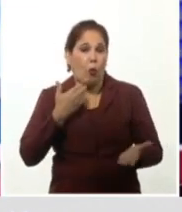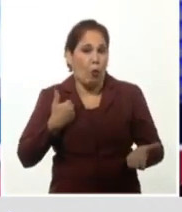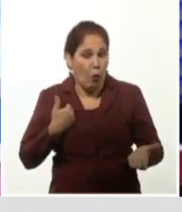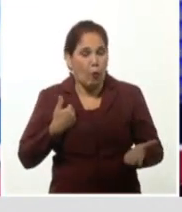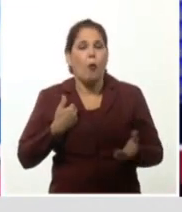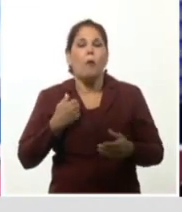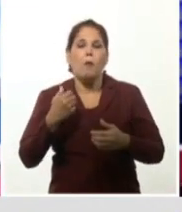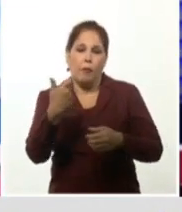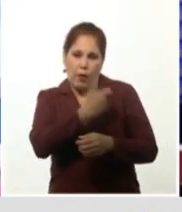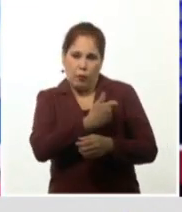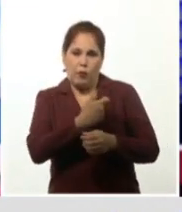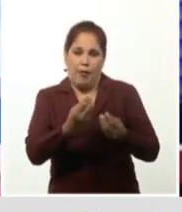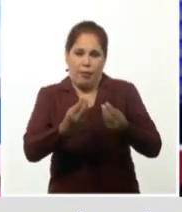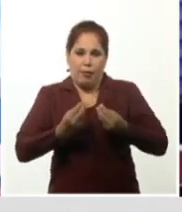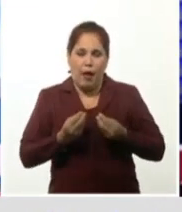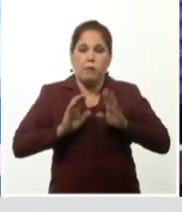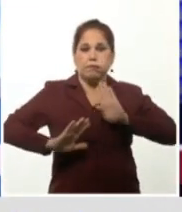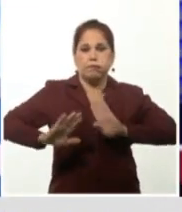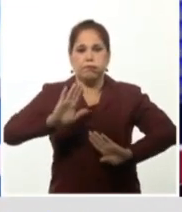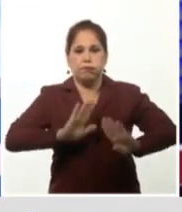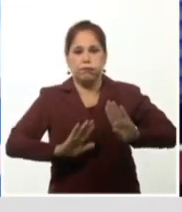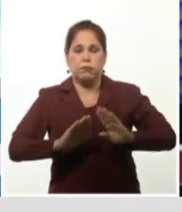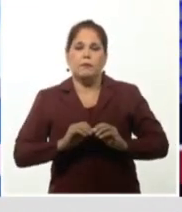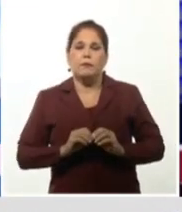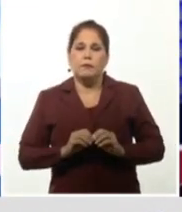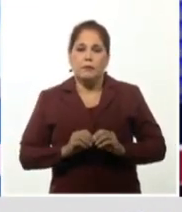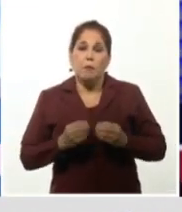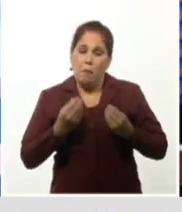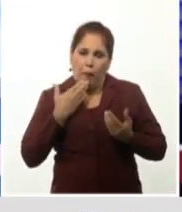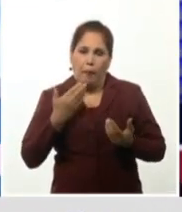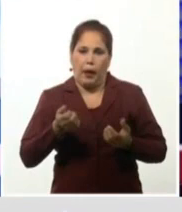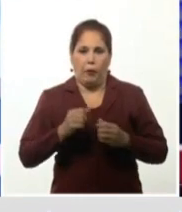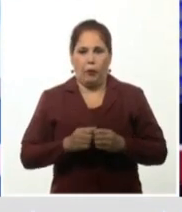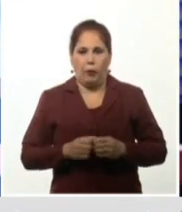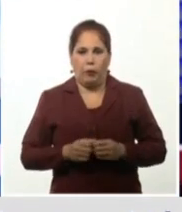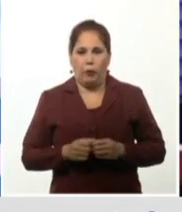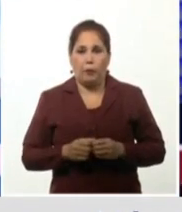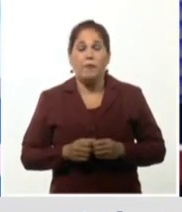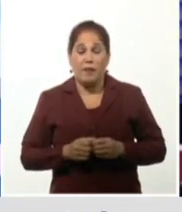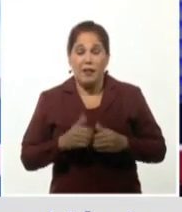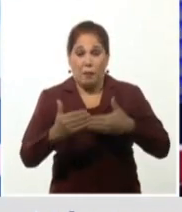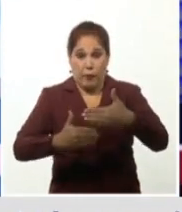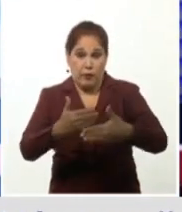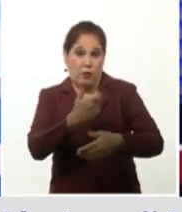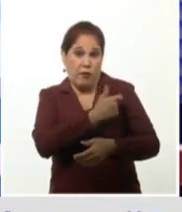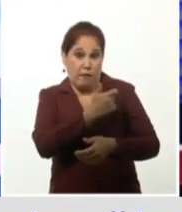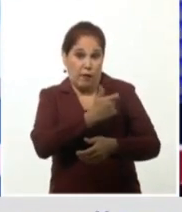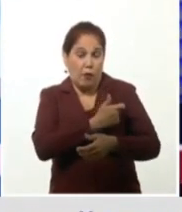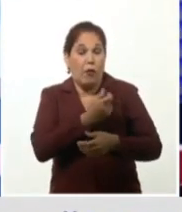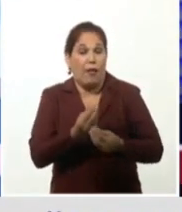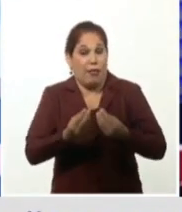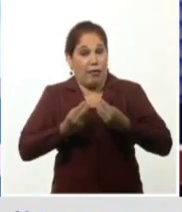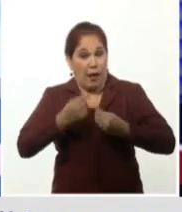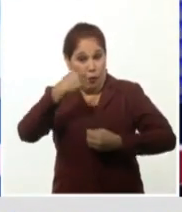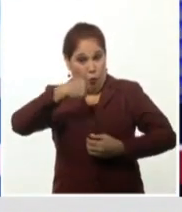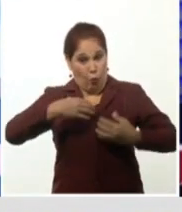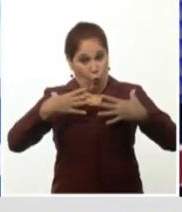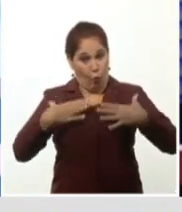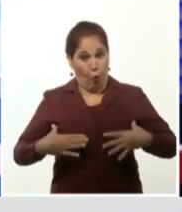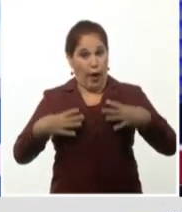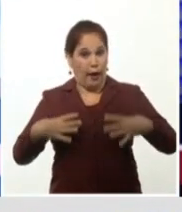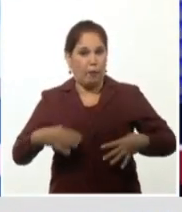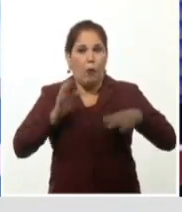la vacunación, que es la inoculación de vacunas, ese proceso de vacunación es el que lleva a la inmunización. Por eso, indistintamente,